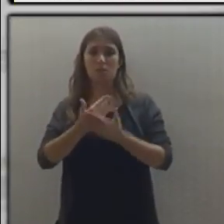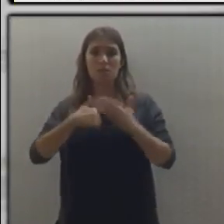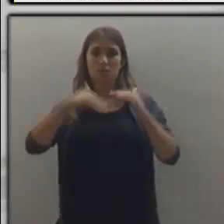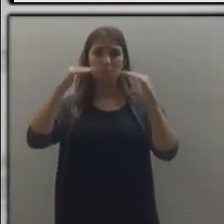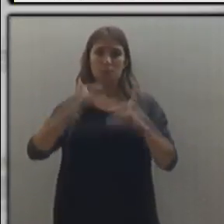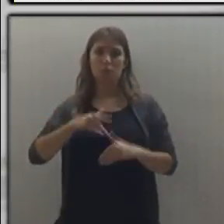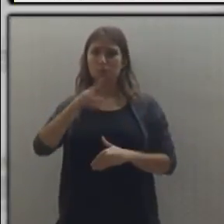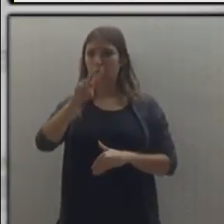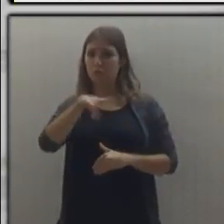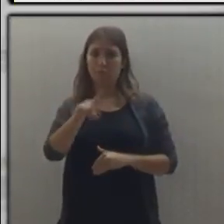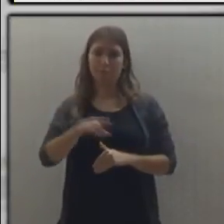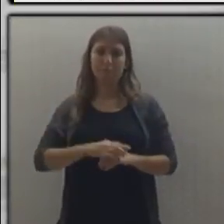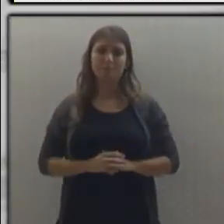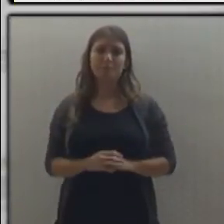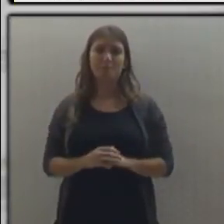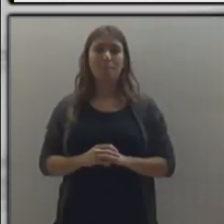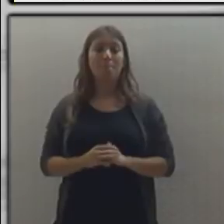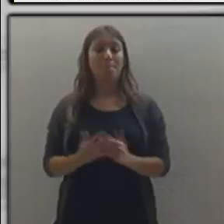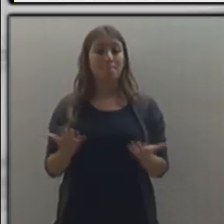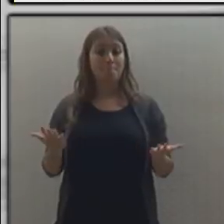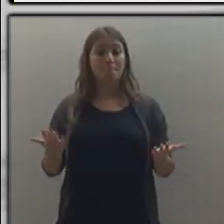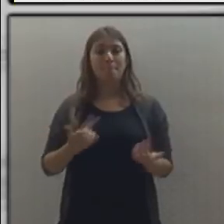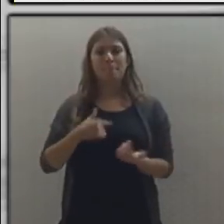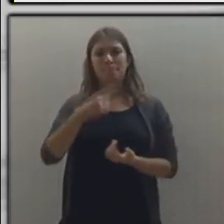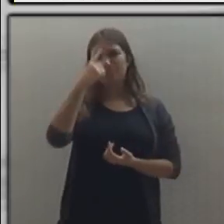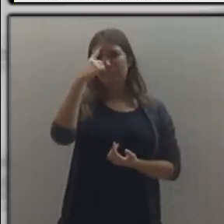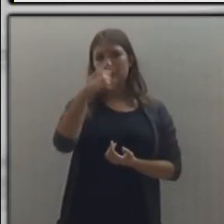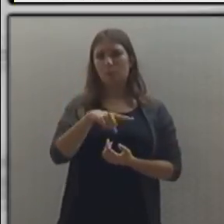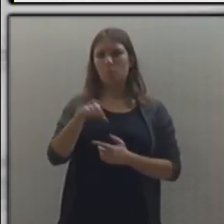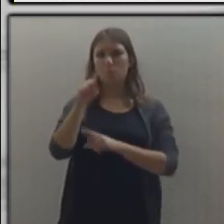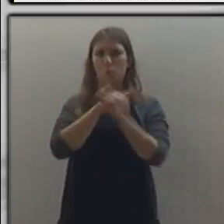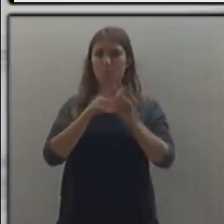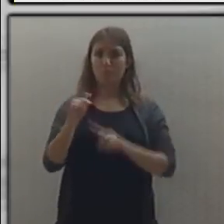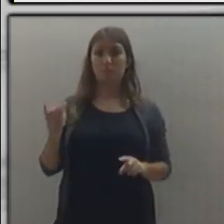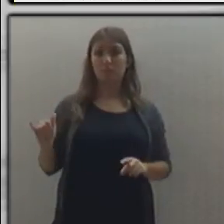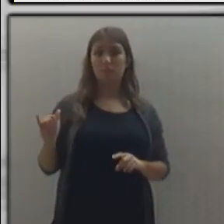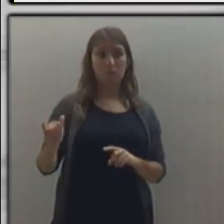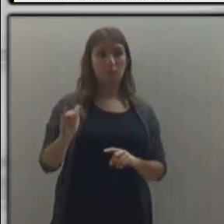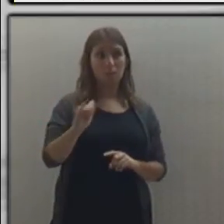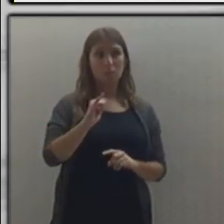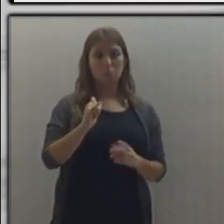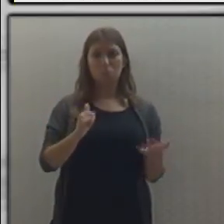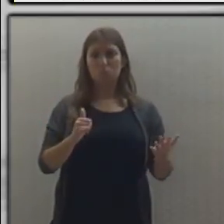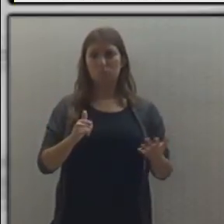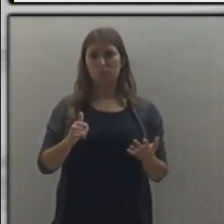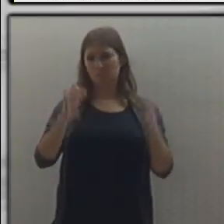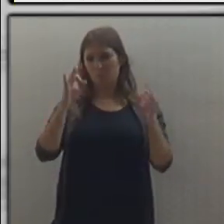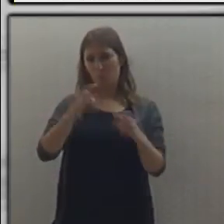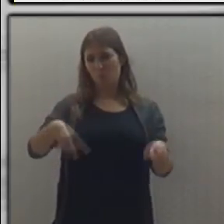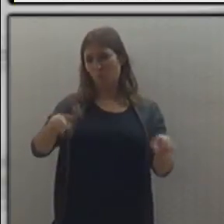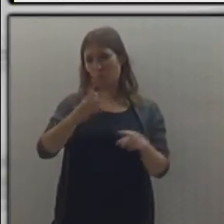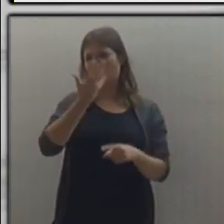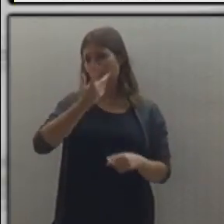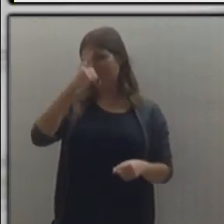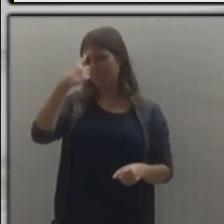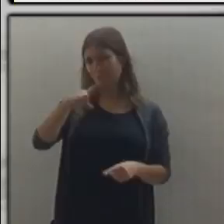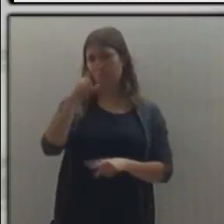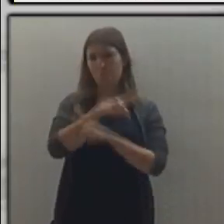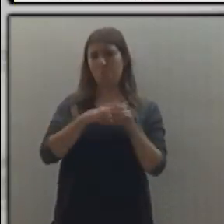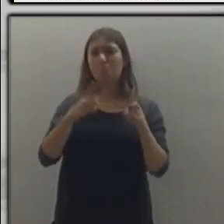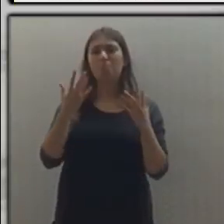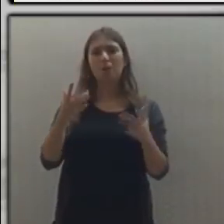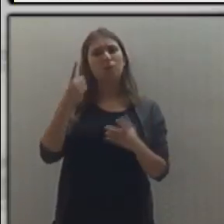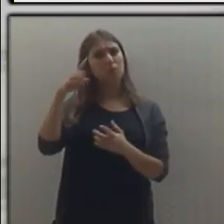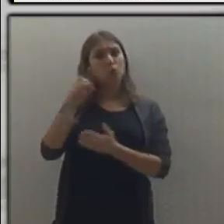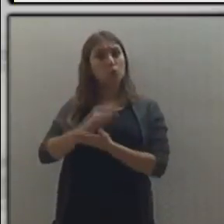día, ¿no? Entonces, el conocer que hay problemas, probablemente lo sabemos todos, pero el conocer que